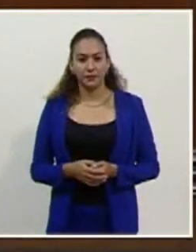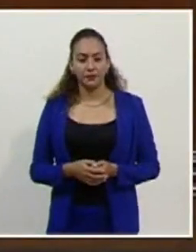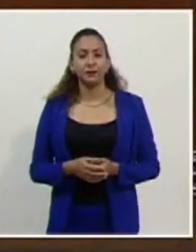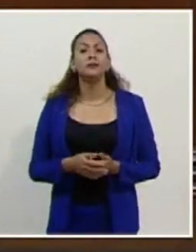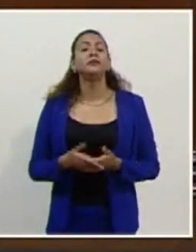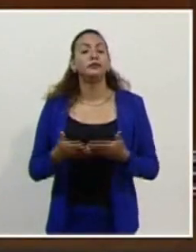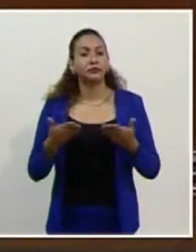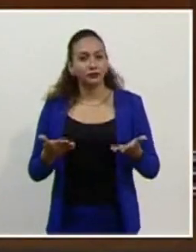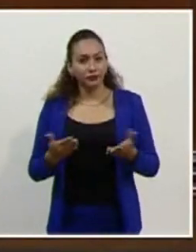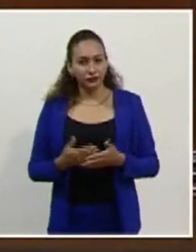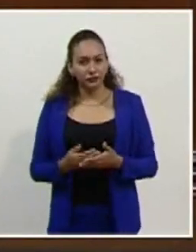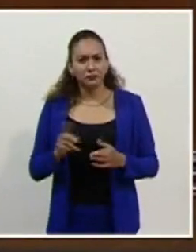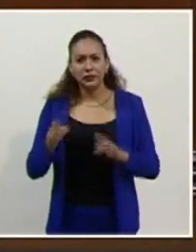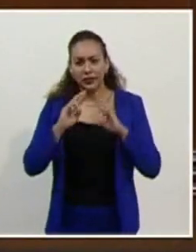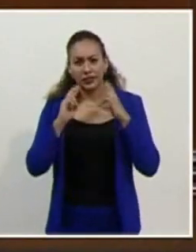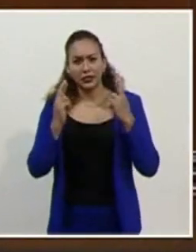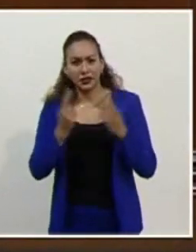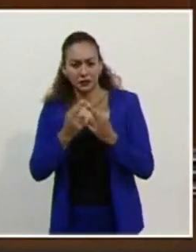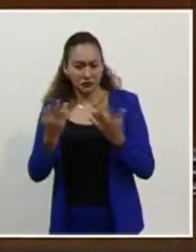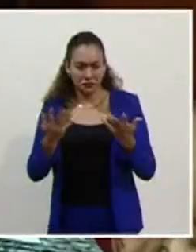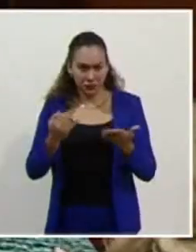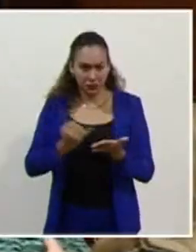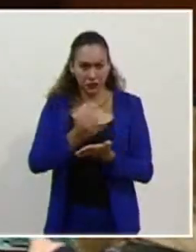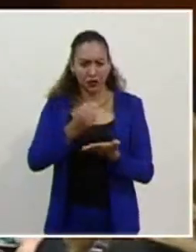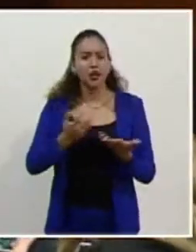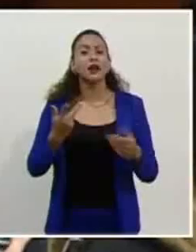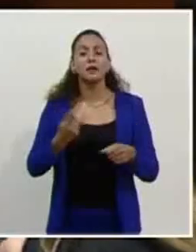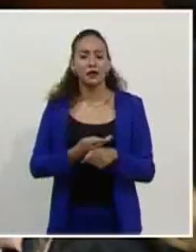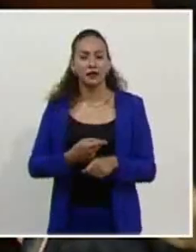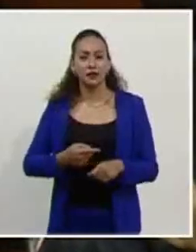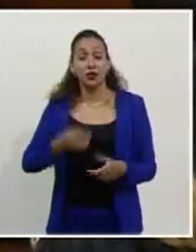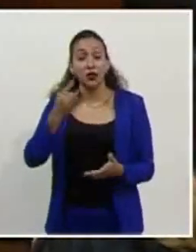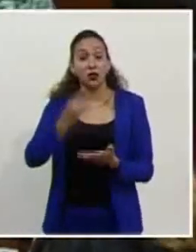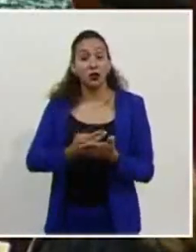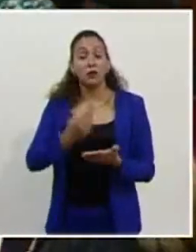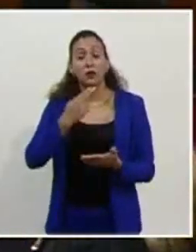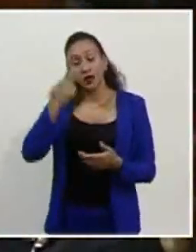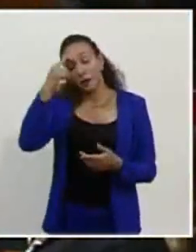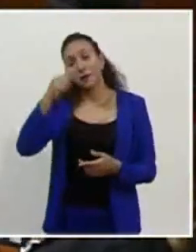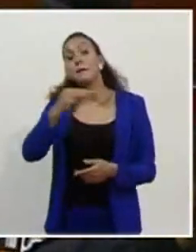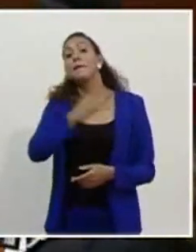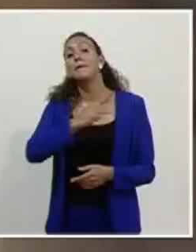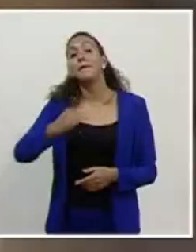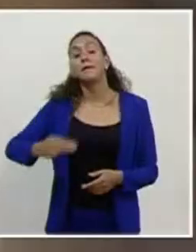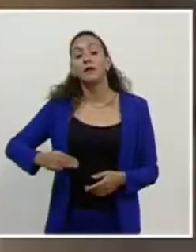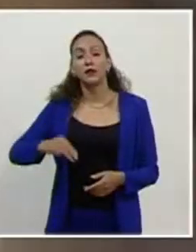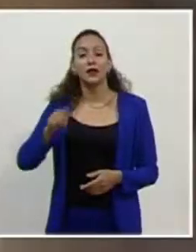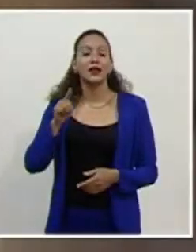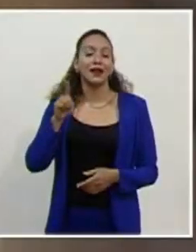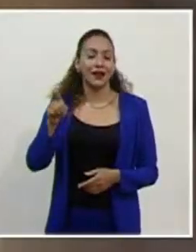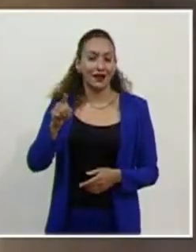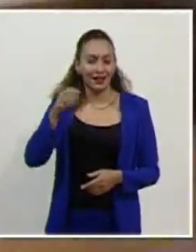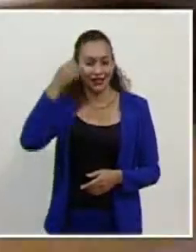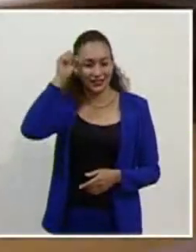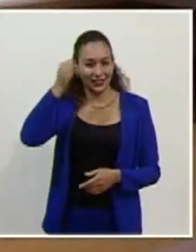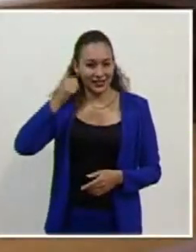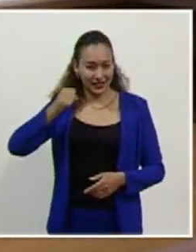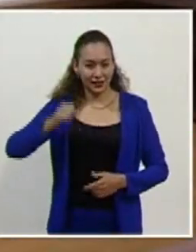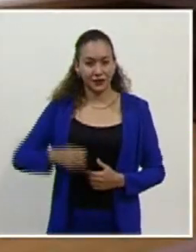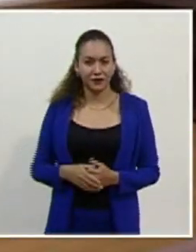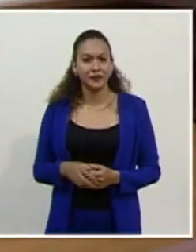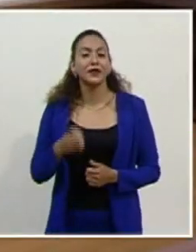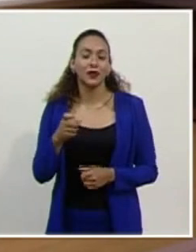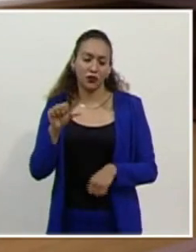Los efectos de esta resolución solo aplicarán para el municipio de Culiacán. Es lo que resolvió